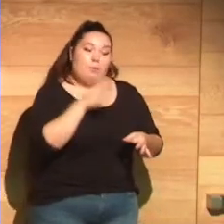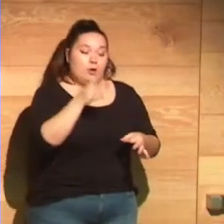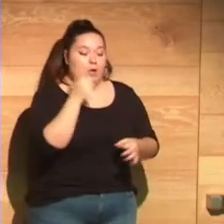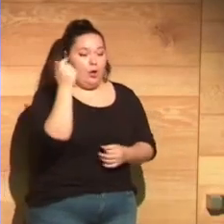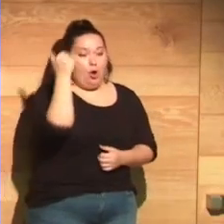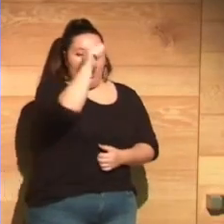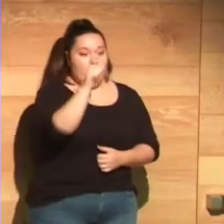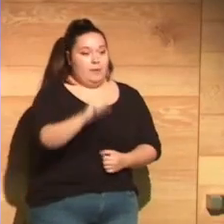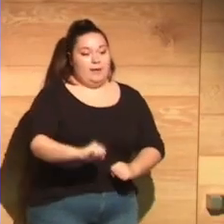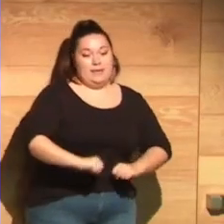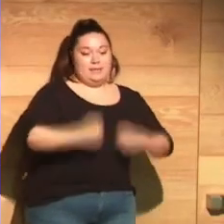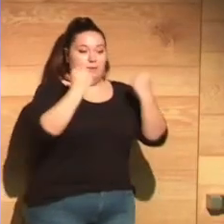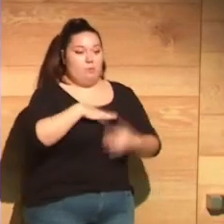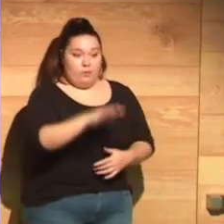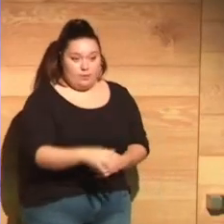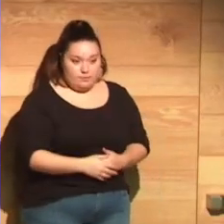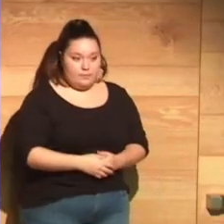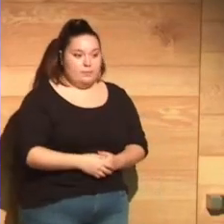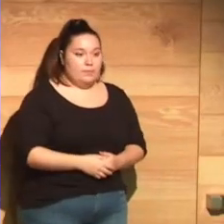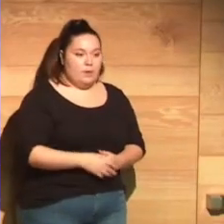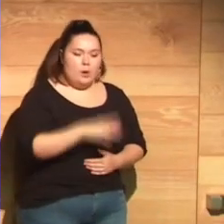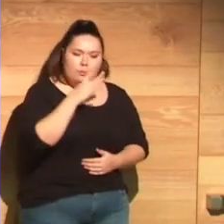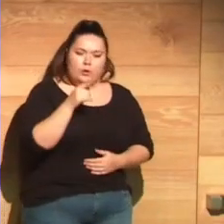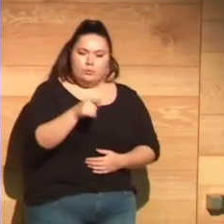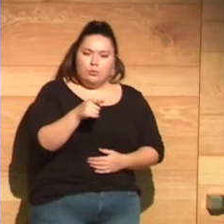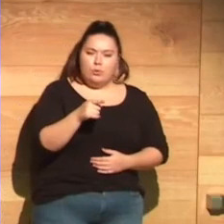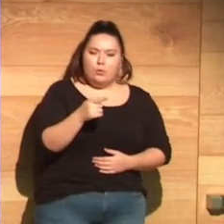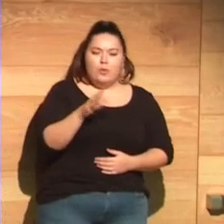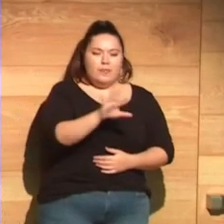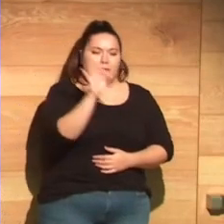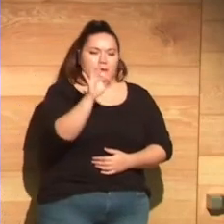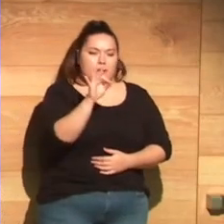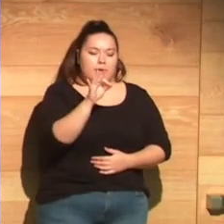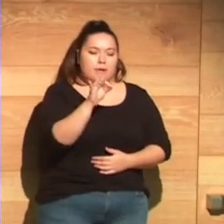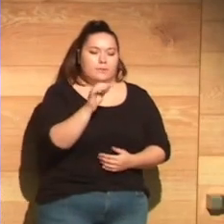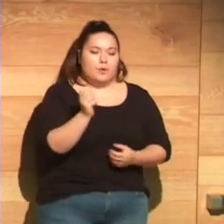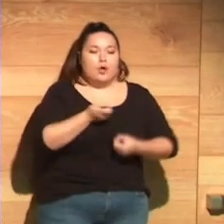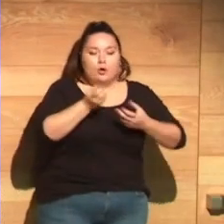rescatarnos, ¿no? Y oye, ¿por qué decides hacerlo en primera persona?